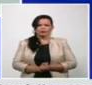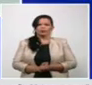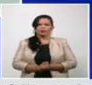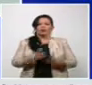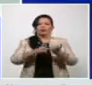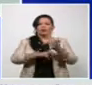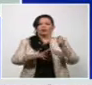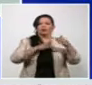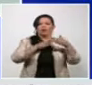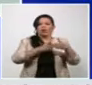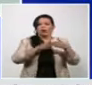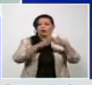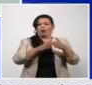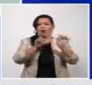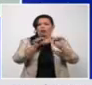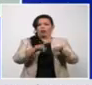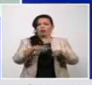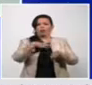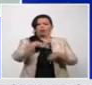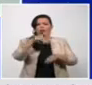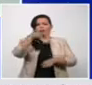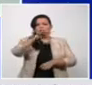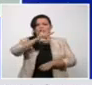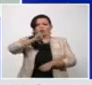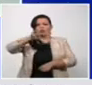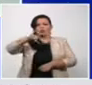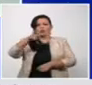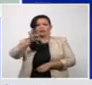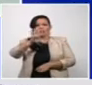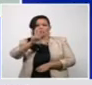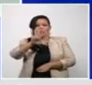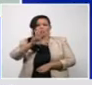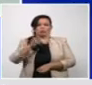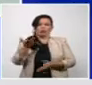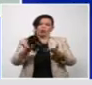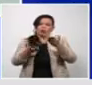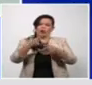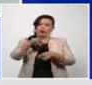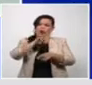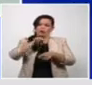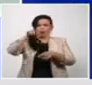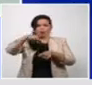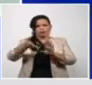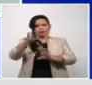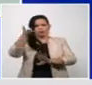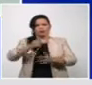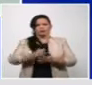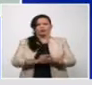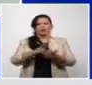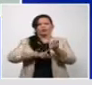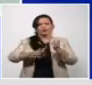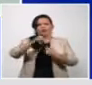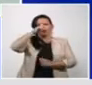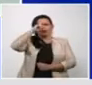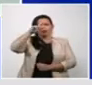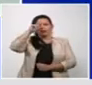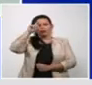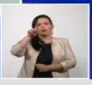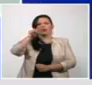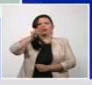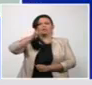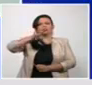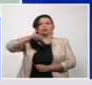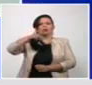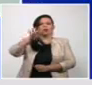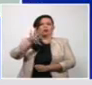con una tasa de 18,5, que es superior a la del día de ayer. Santi Espíritu 13,4, similar a la